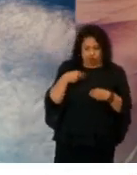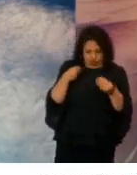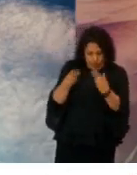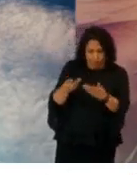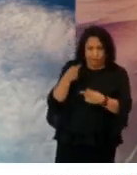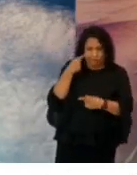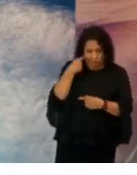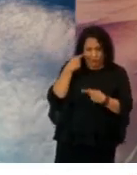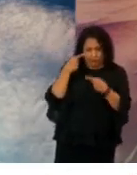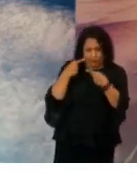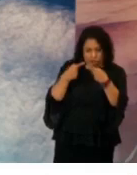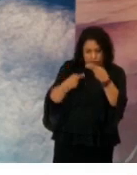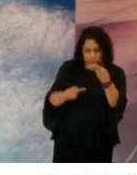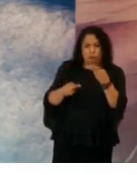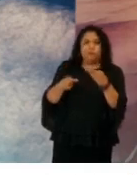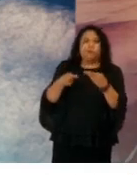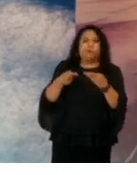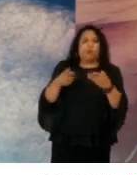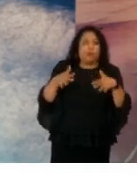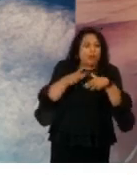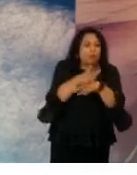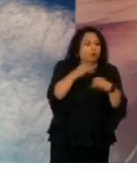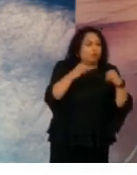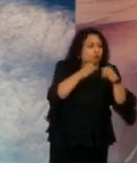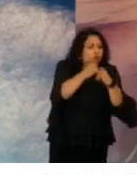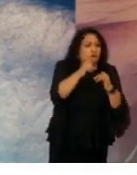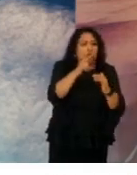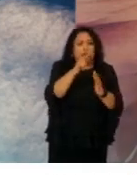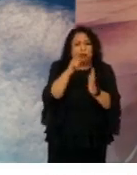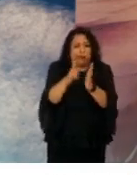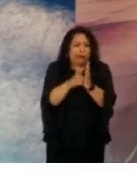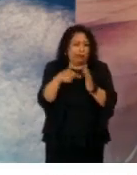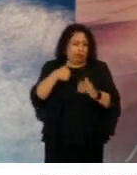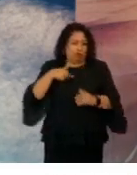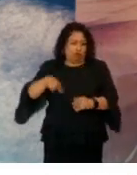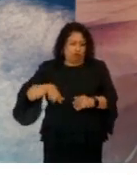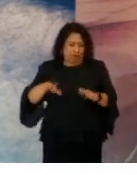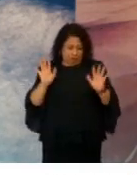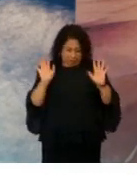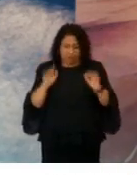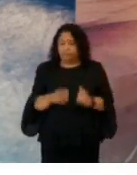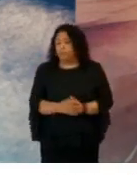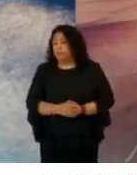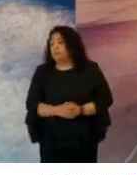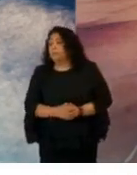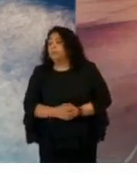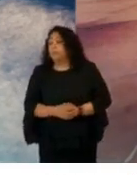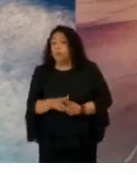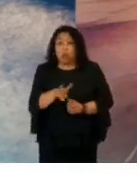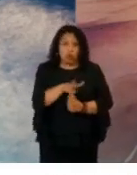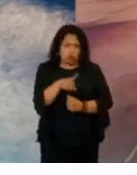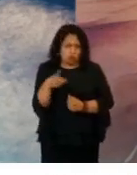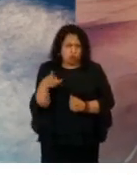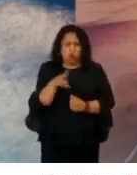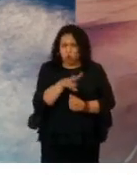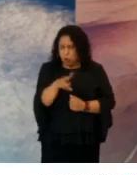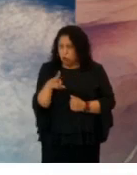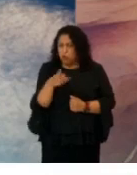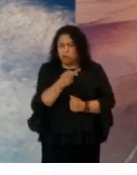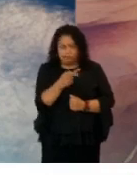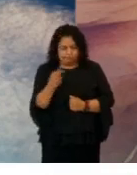a mover al Estado, a sus instituciones, a sus leyes, en fin. Creo que ambos me han ayudado un